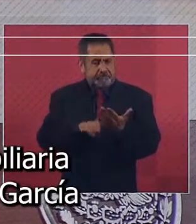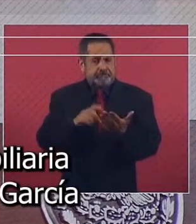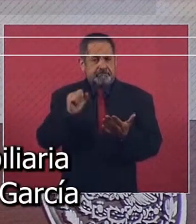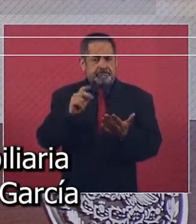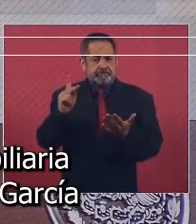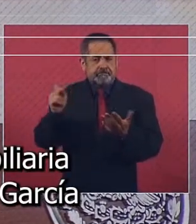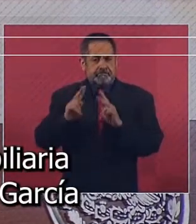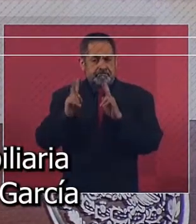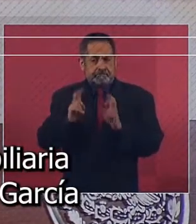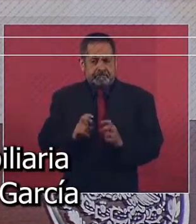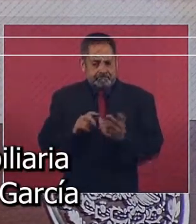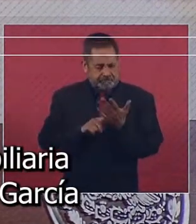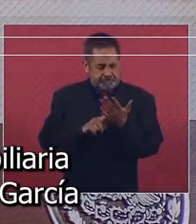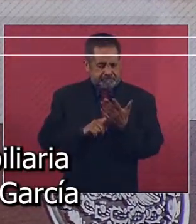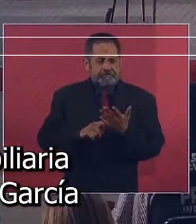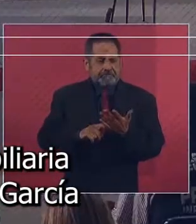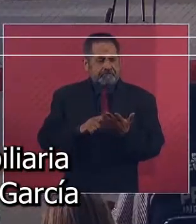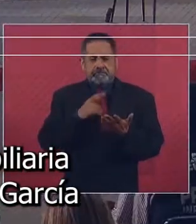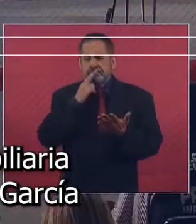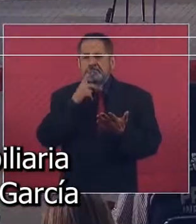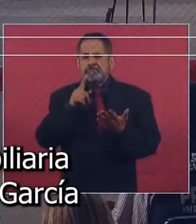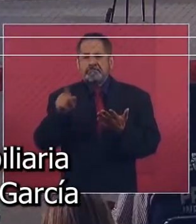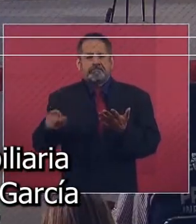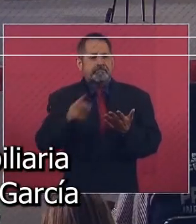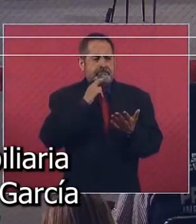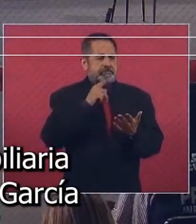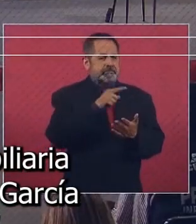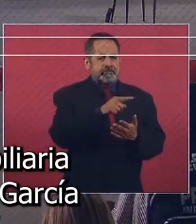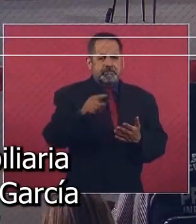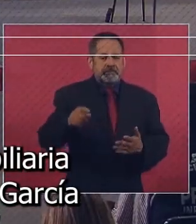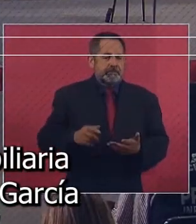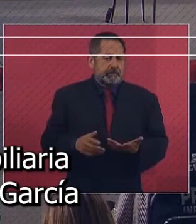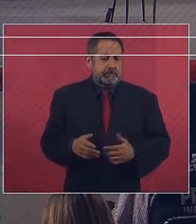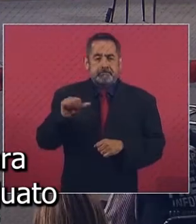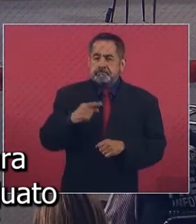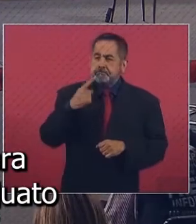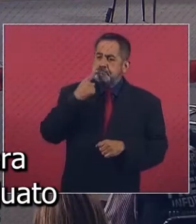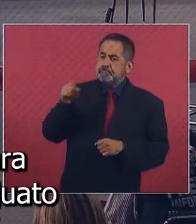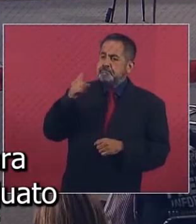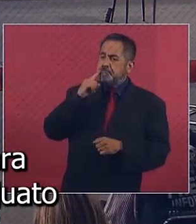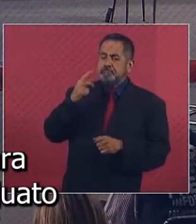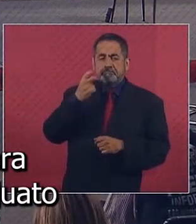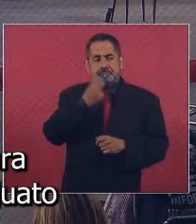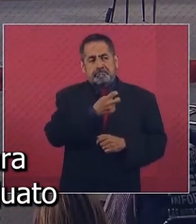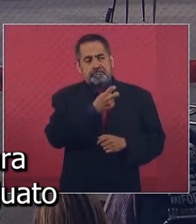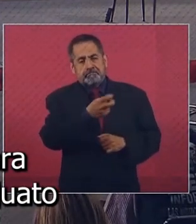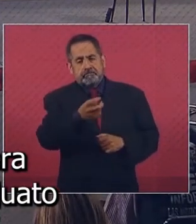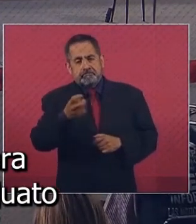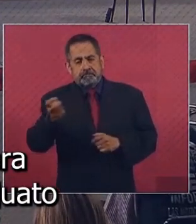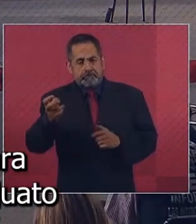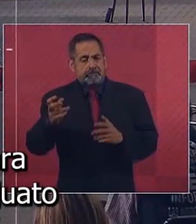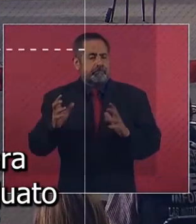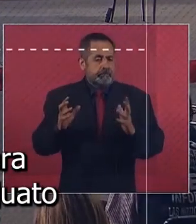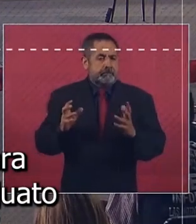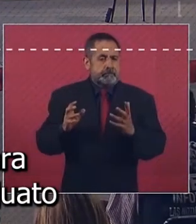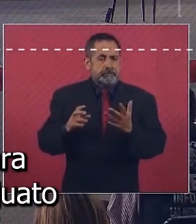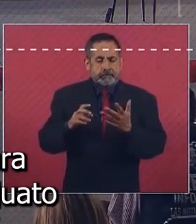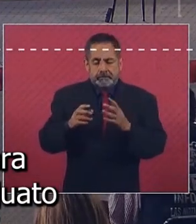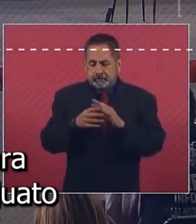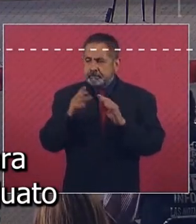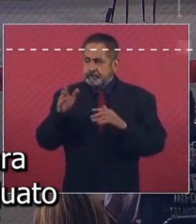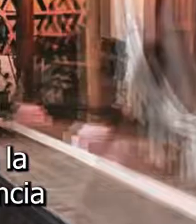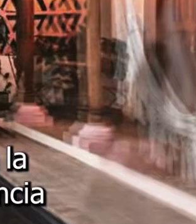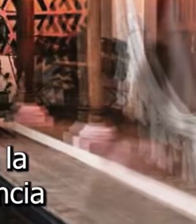como accionista en Lifetime Inmobiliaria, en sociedad con Armando Guzmán García, quien hasta hace unos meses era delegado de la Profeco